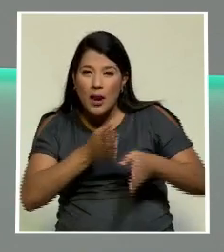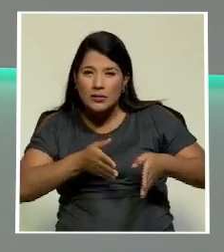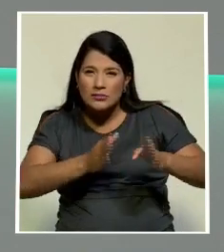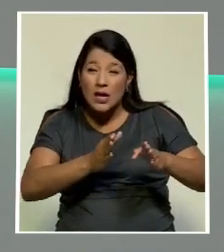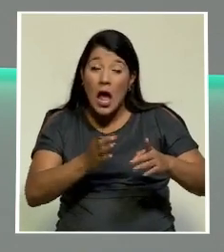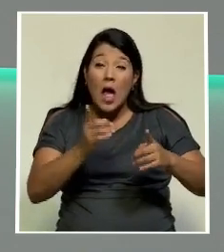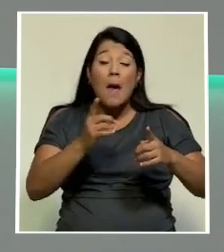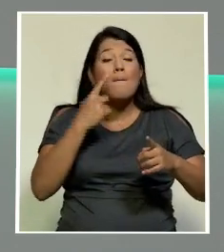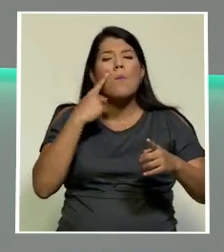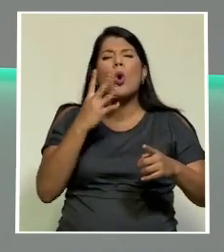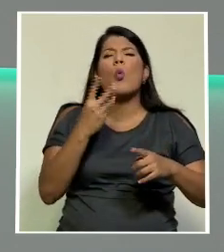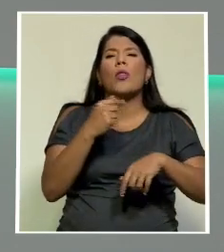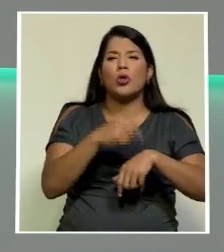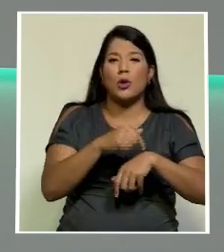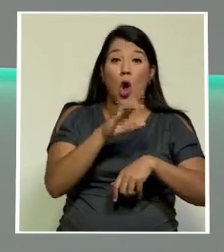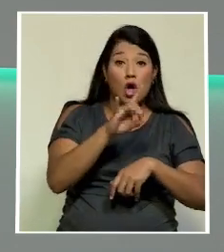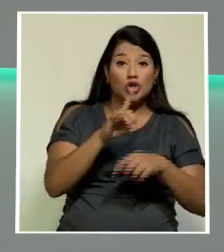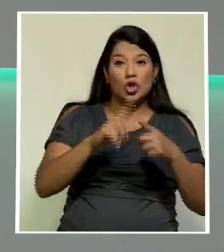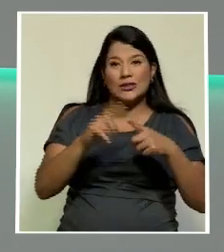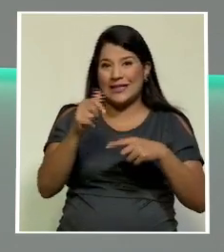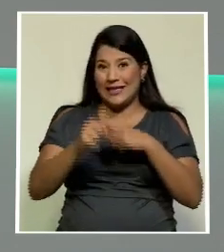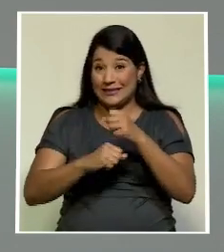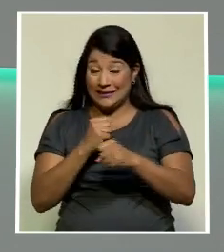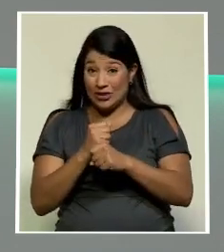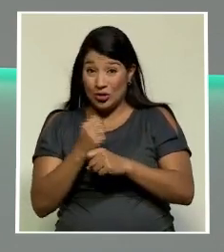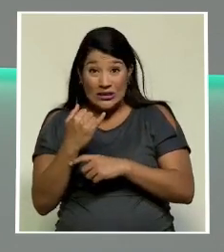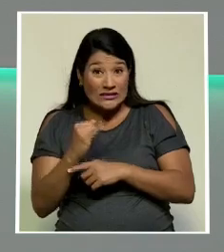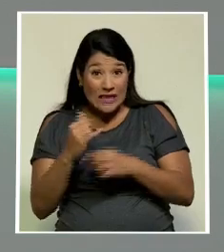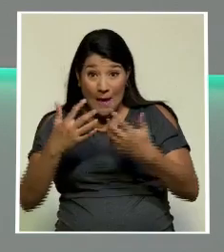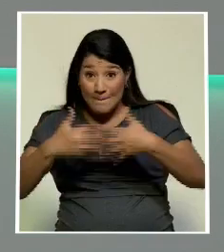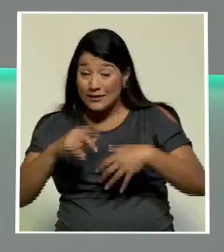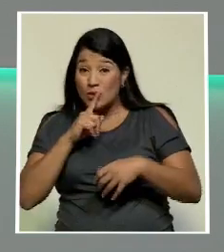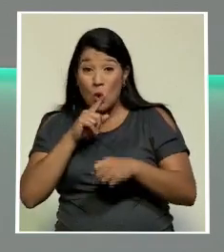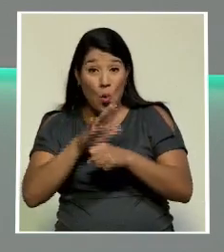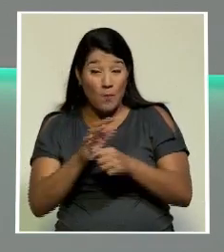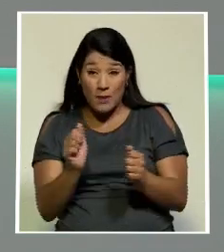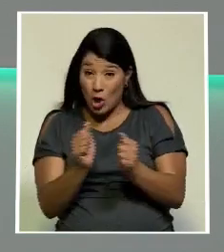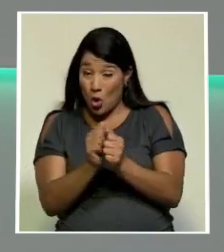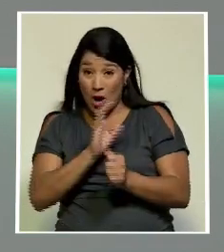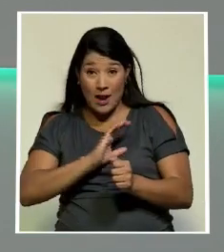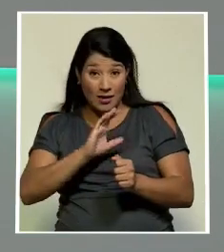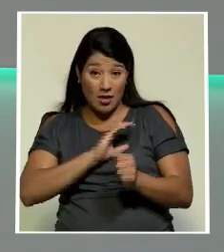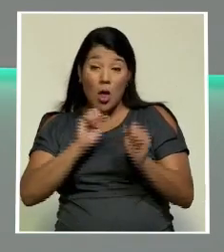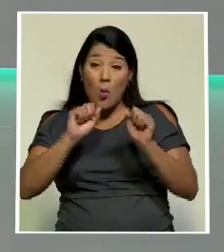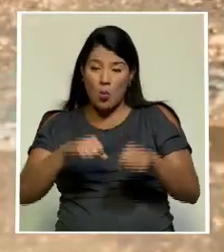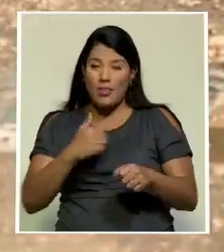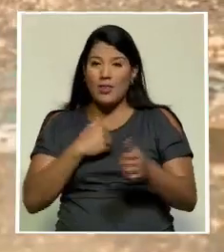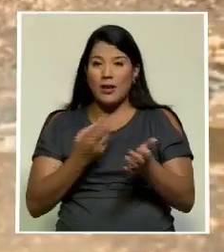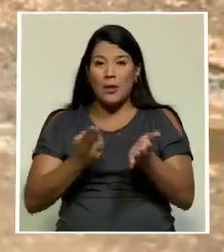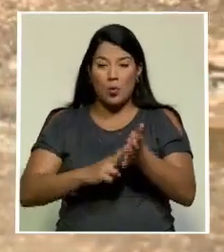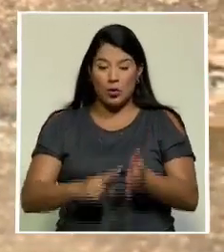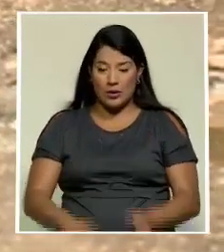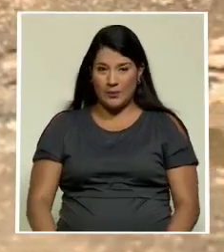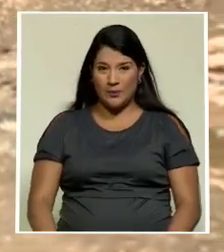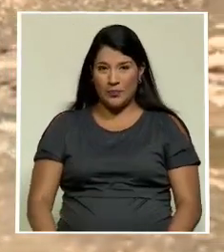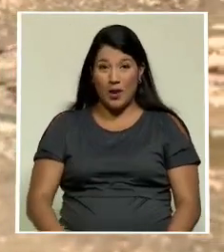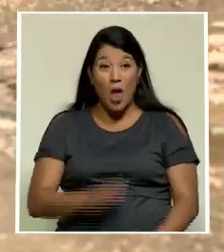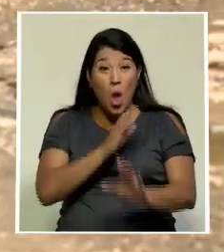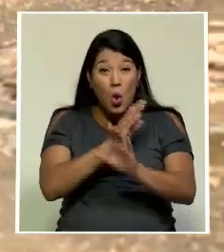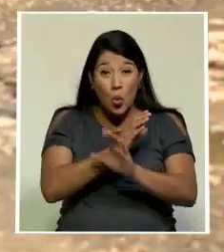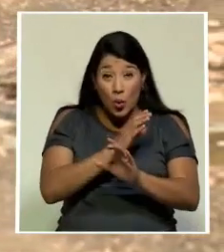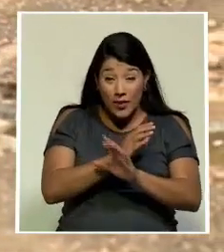8 o 10 años y de no cumplir con los estándares de calidad podrían ser multadas. El mantenimiento y